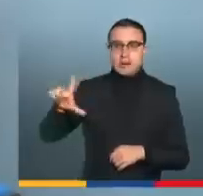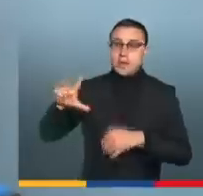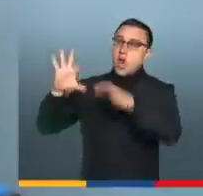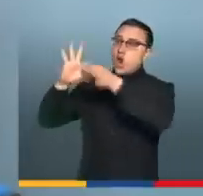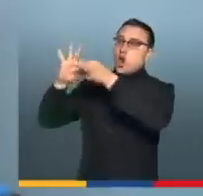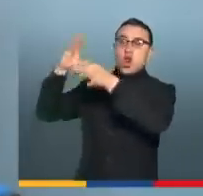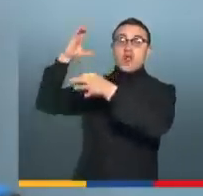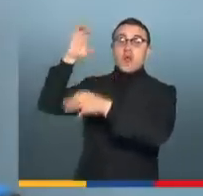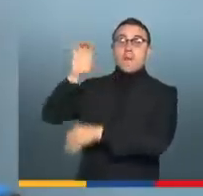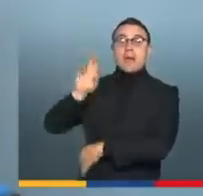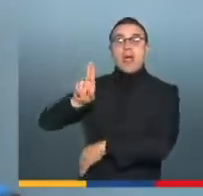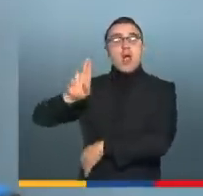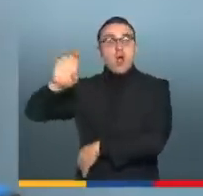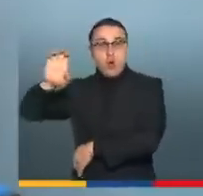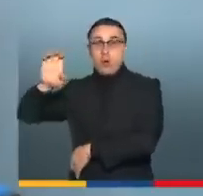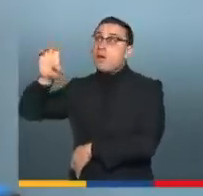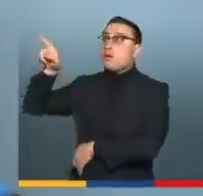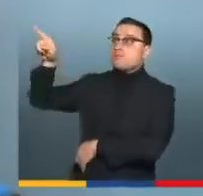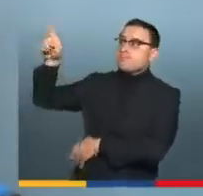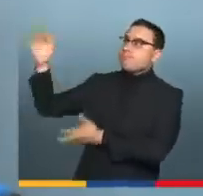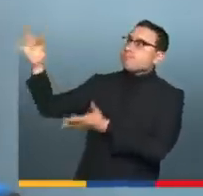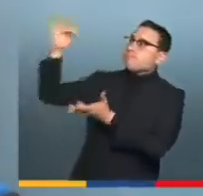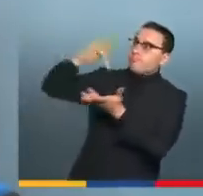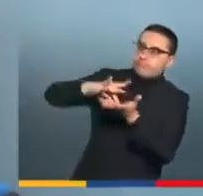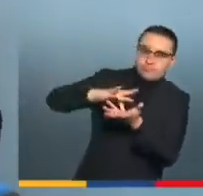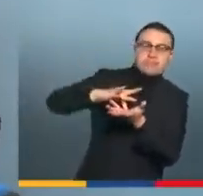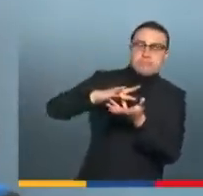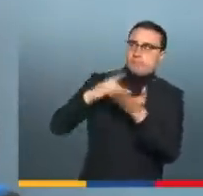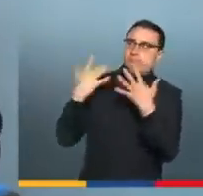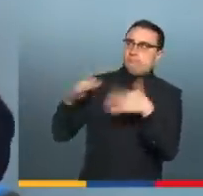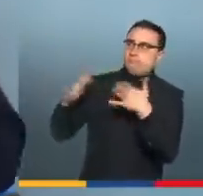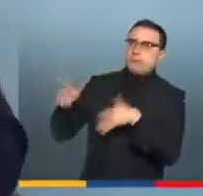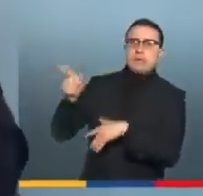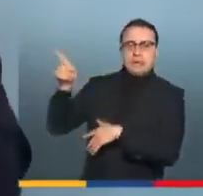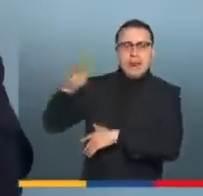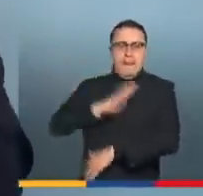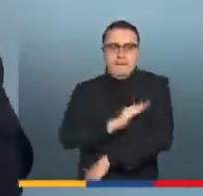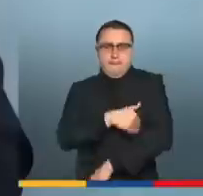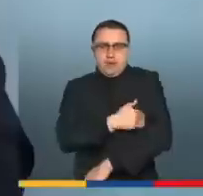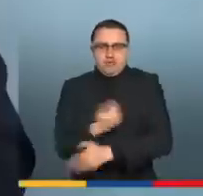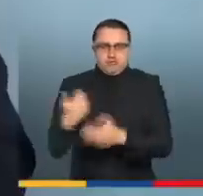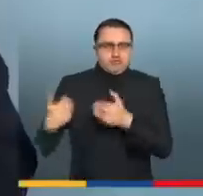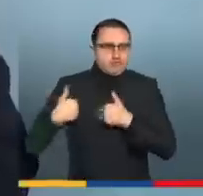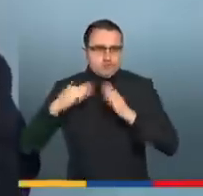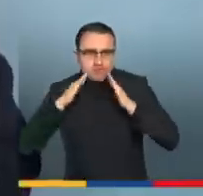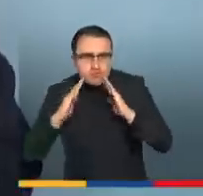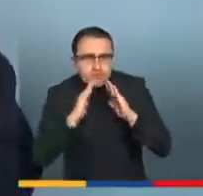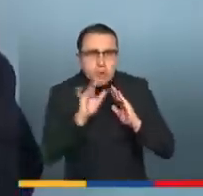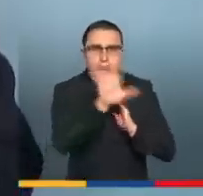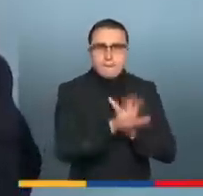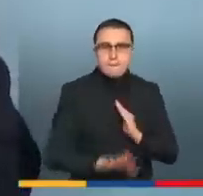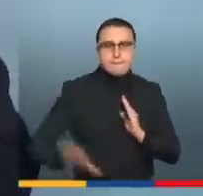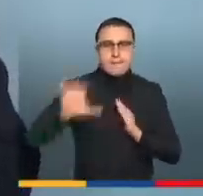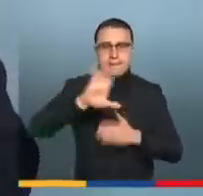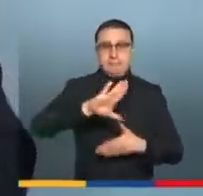Europea, con el cual hemos hablado mucho de varios temas.